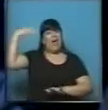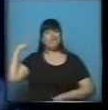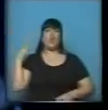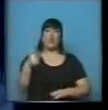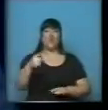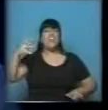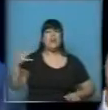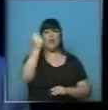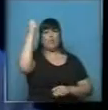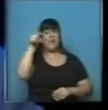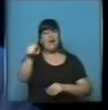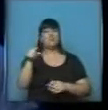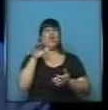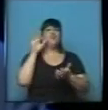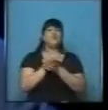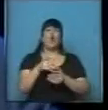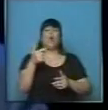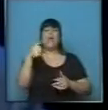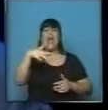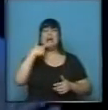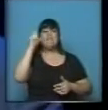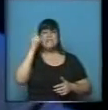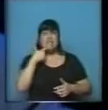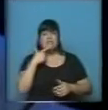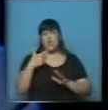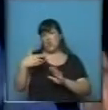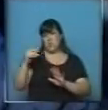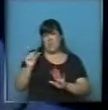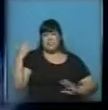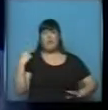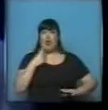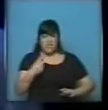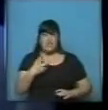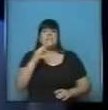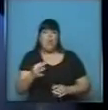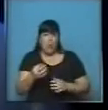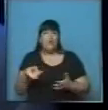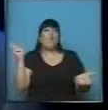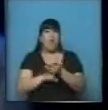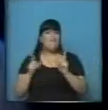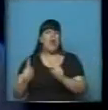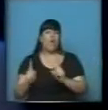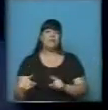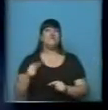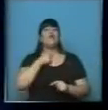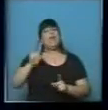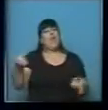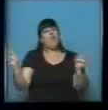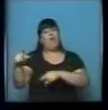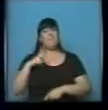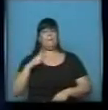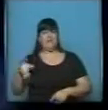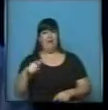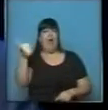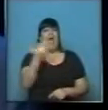a la recuperación de la administración de los fondos de la SEI, y no hace mucho dijo que si fuera por él lo volvería nuevamente a los privados. No tiene por